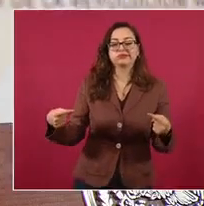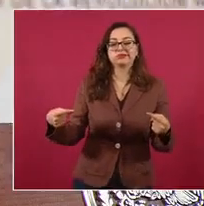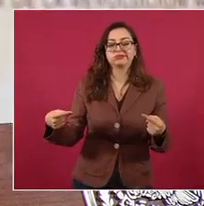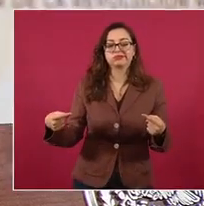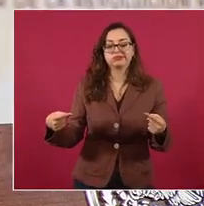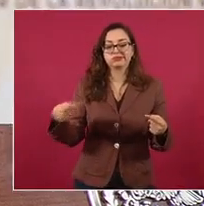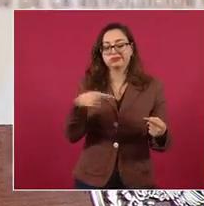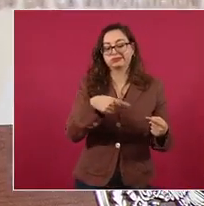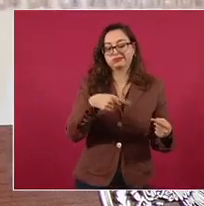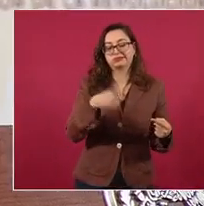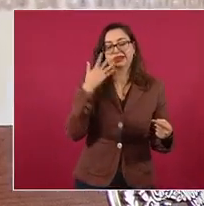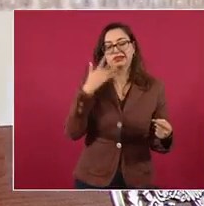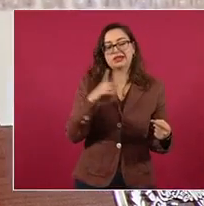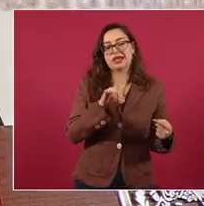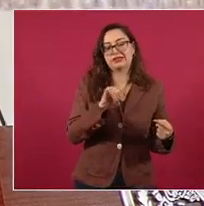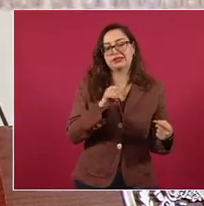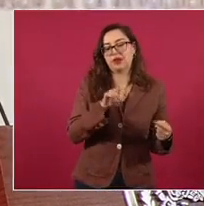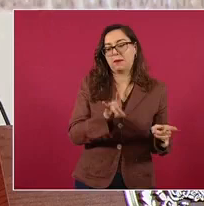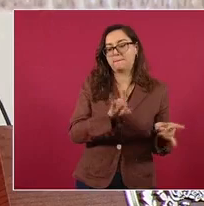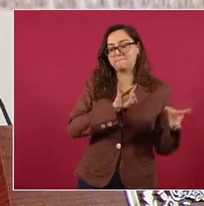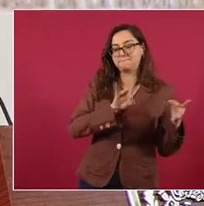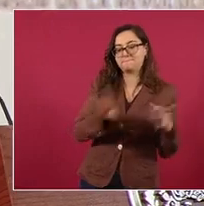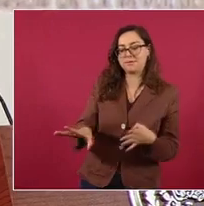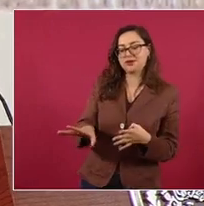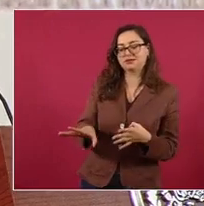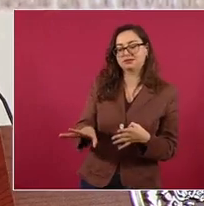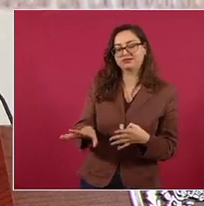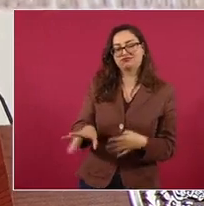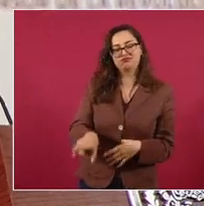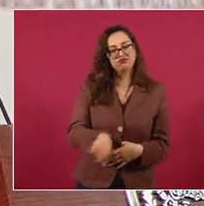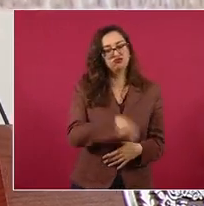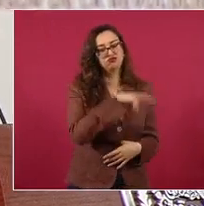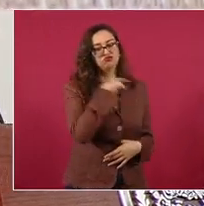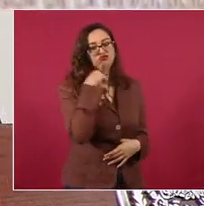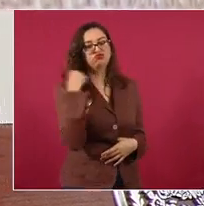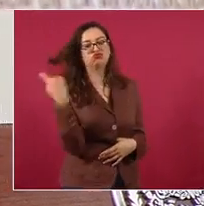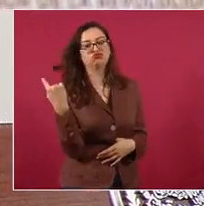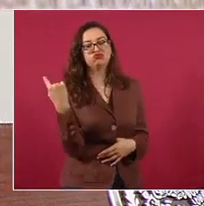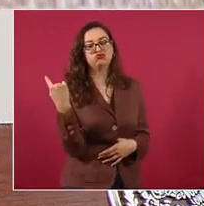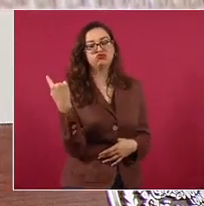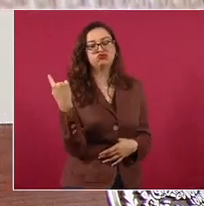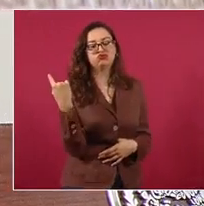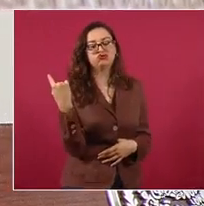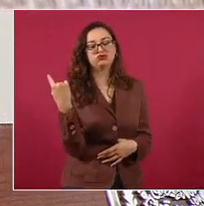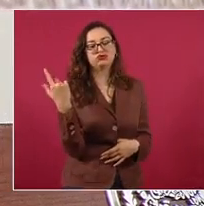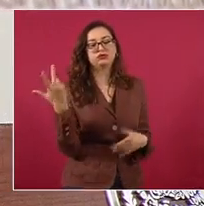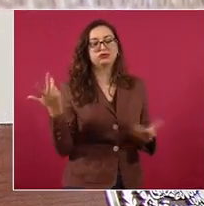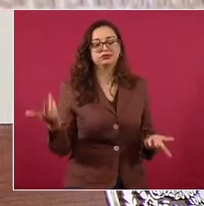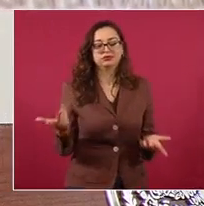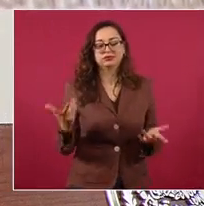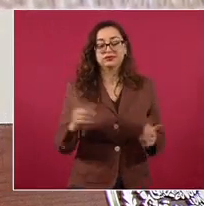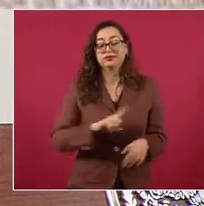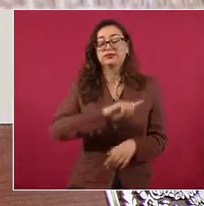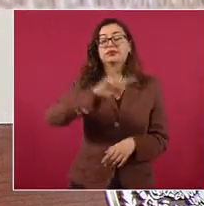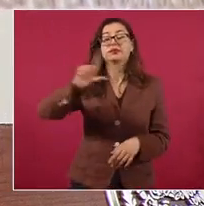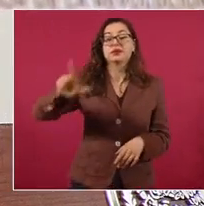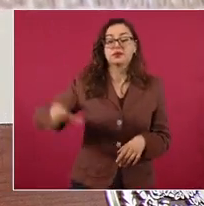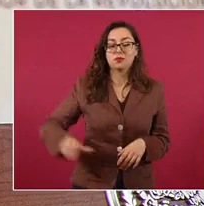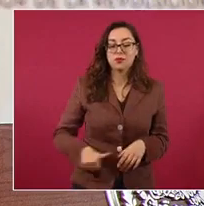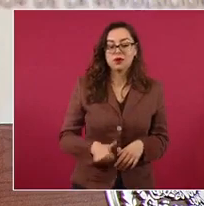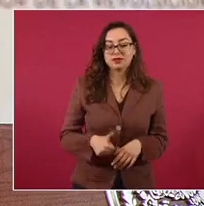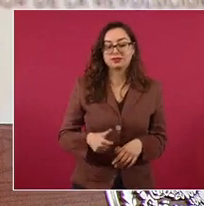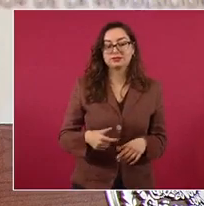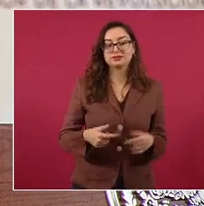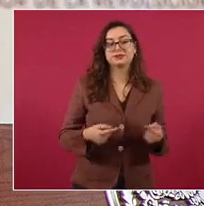los de San Diego en la final al Doyer, y a los de San Diego